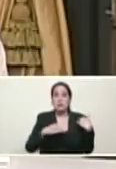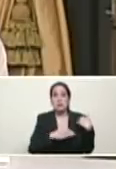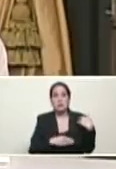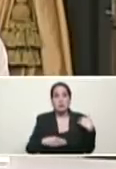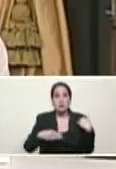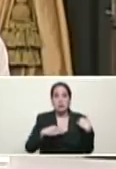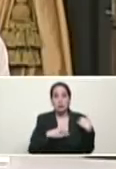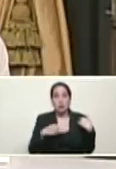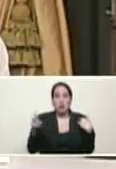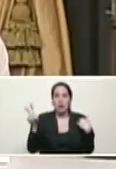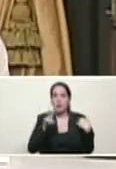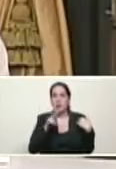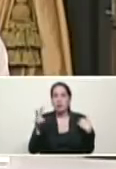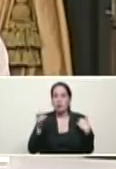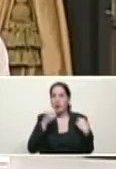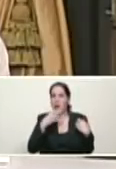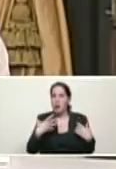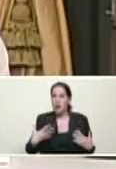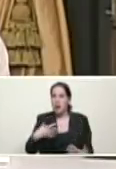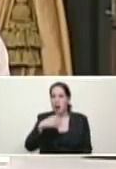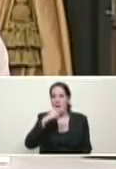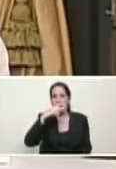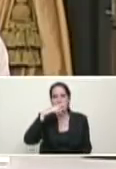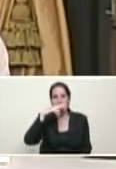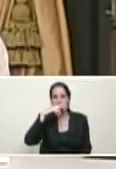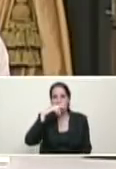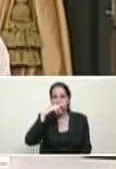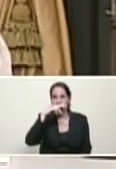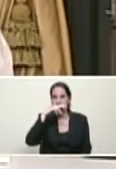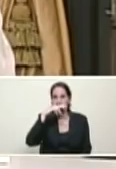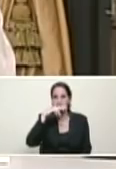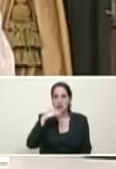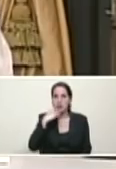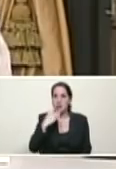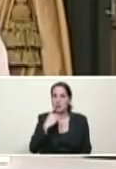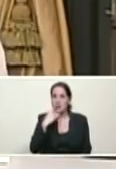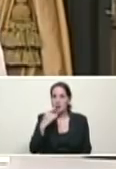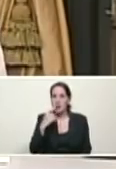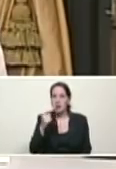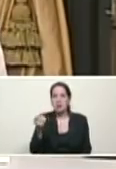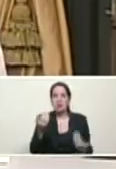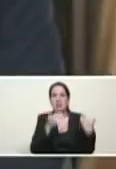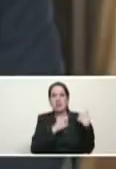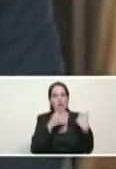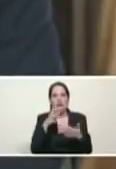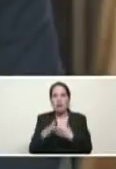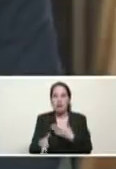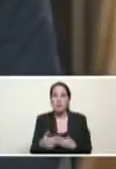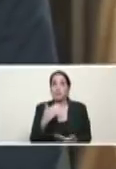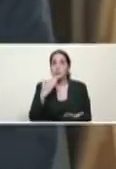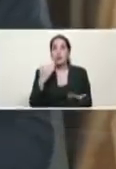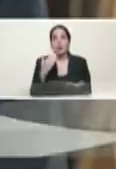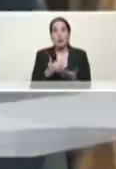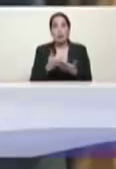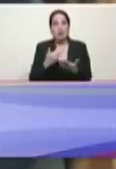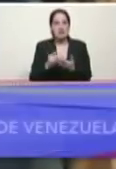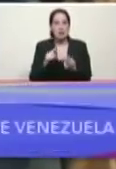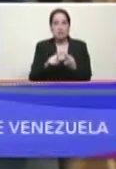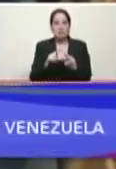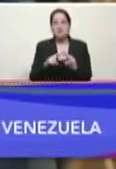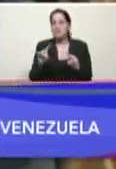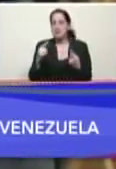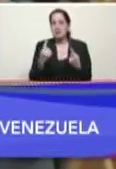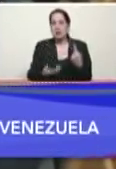la Venezuela Bella, me hiciera un comentario de todas estas tareas que se vienen cumpliendo, por favor. Gracias, presidente. Bueno, lo primero,